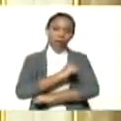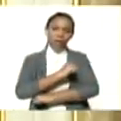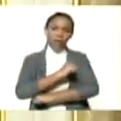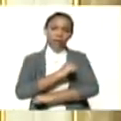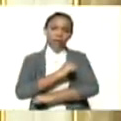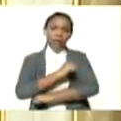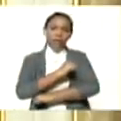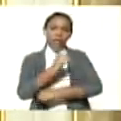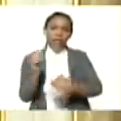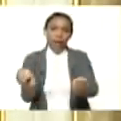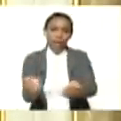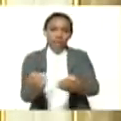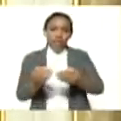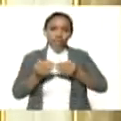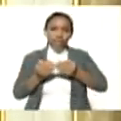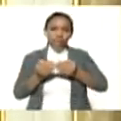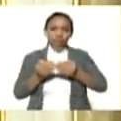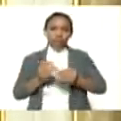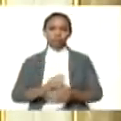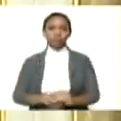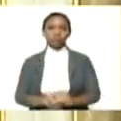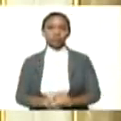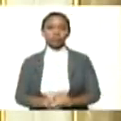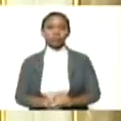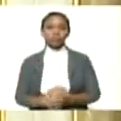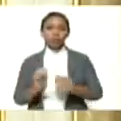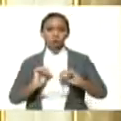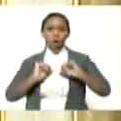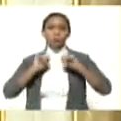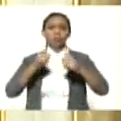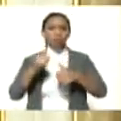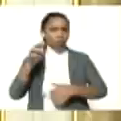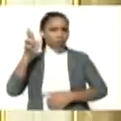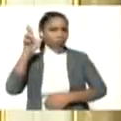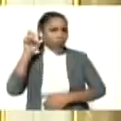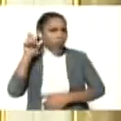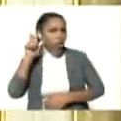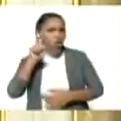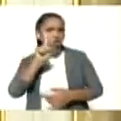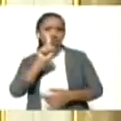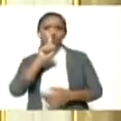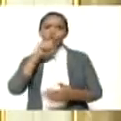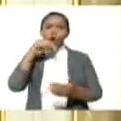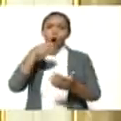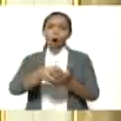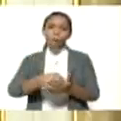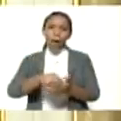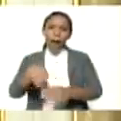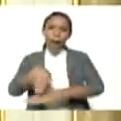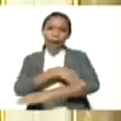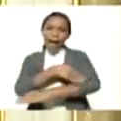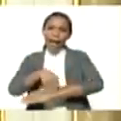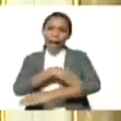y del repliegue, comenzó a sonar un nombre en las calles.